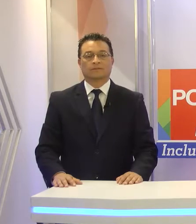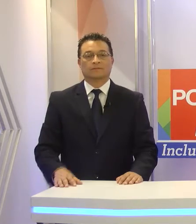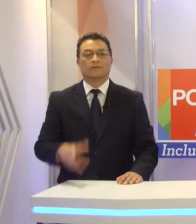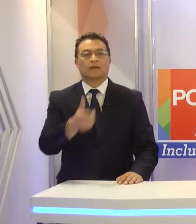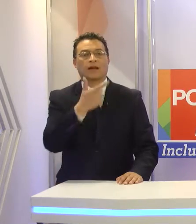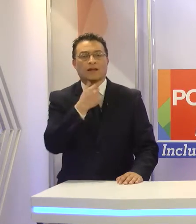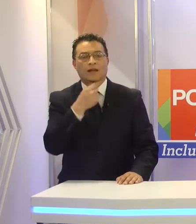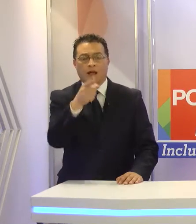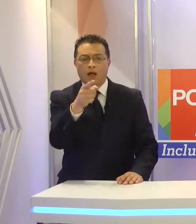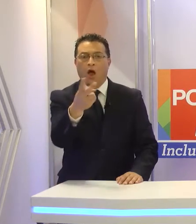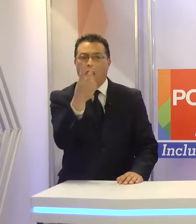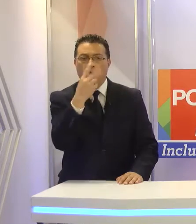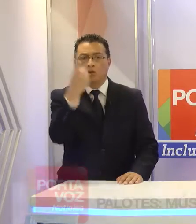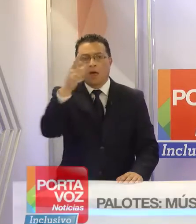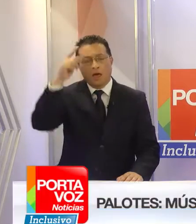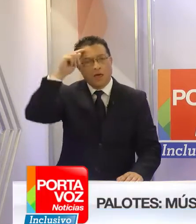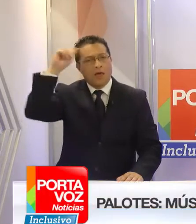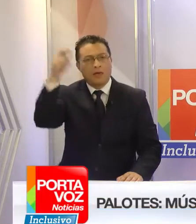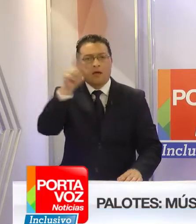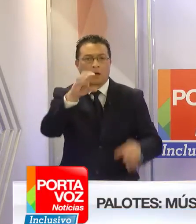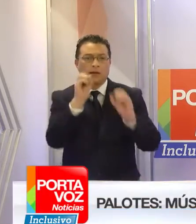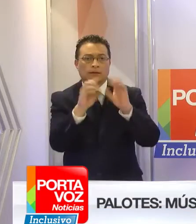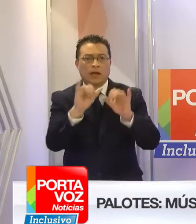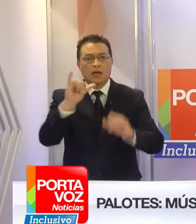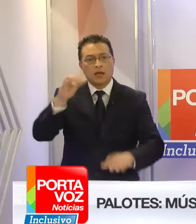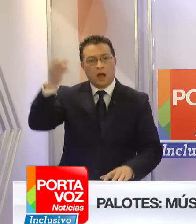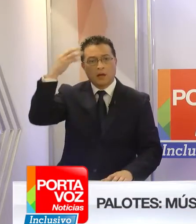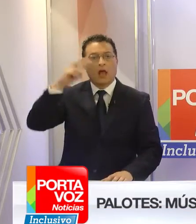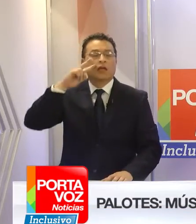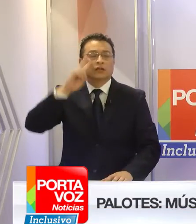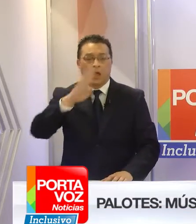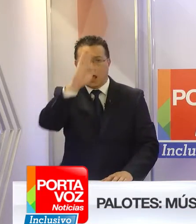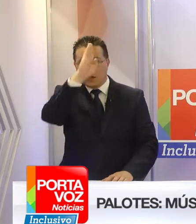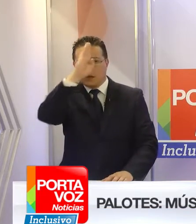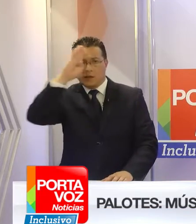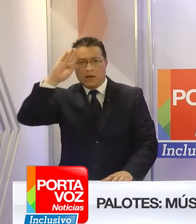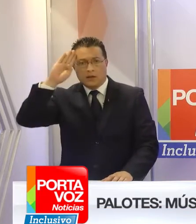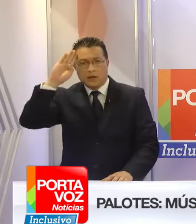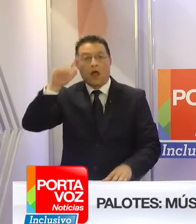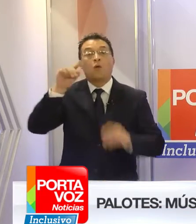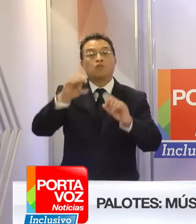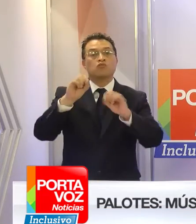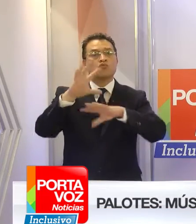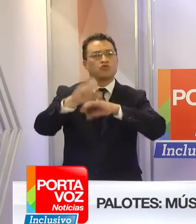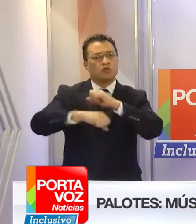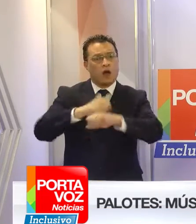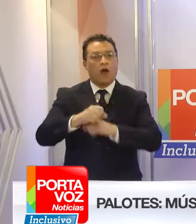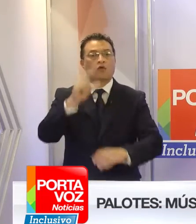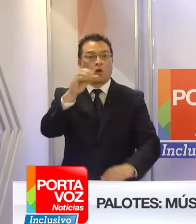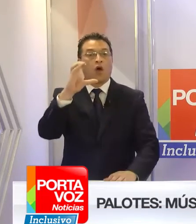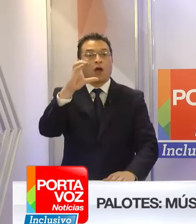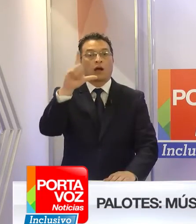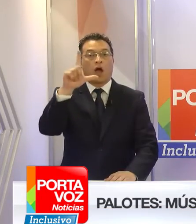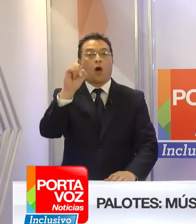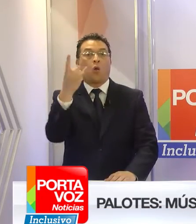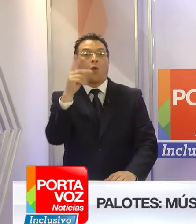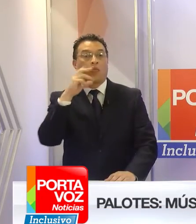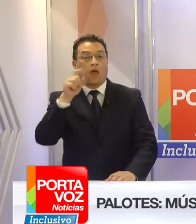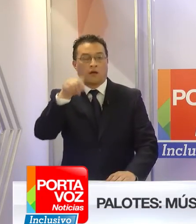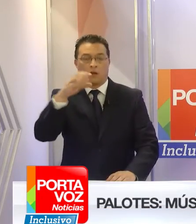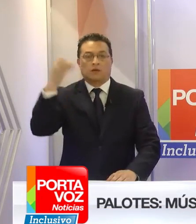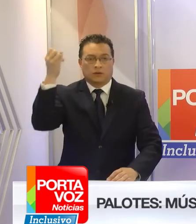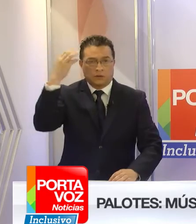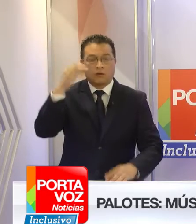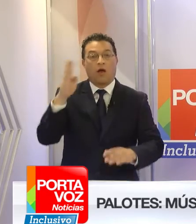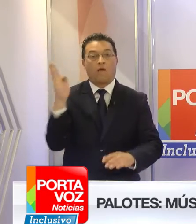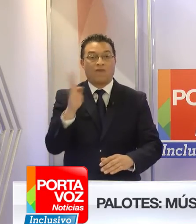¿Quiere conocer una iniciativa para enseñar y aprender sin estrés? Durante muchos años, Claudia Madrid trabajó como profesora básica en